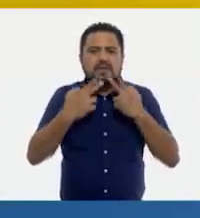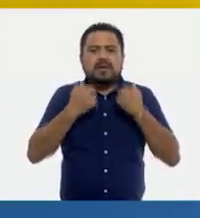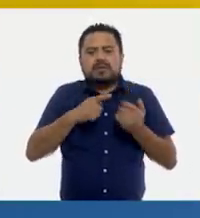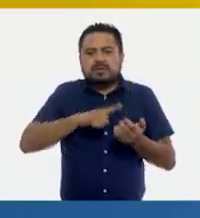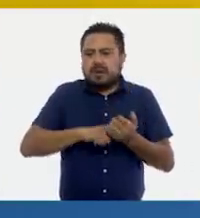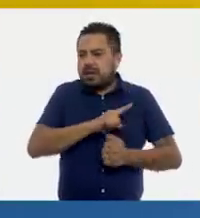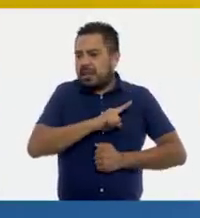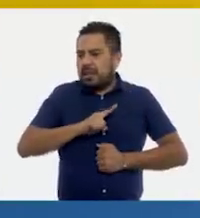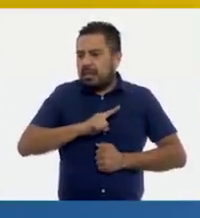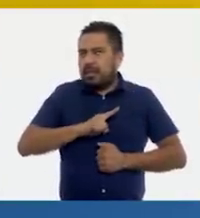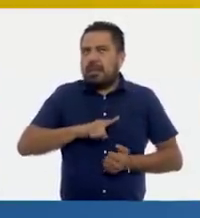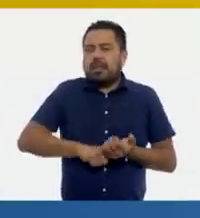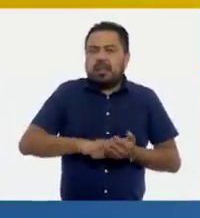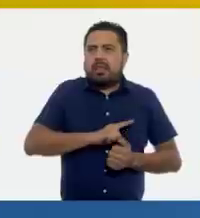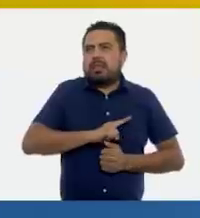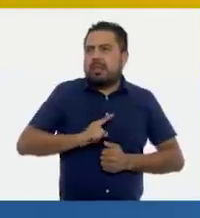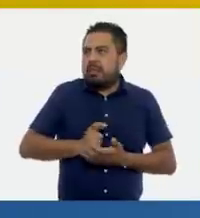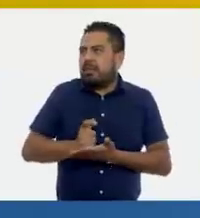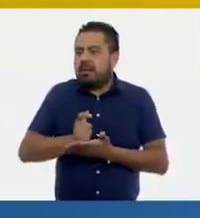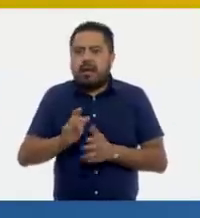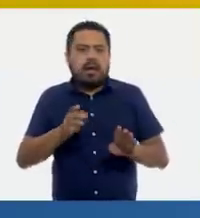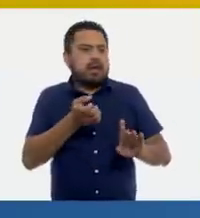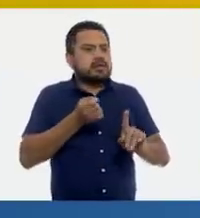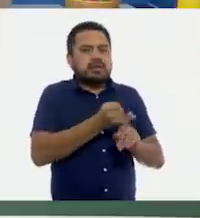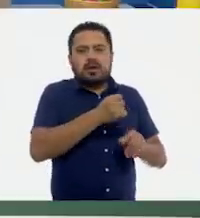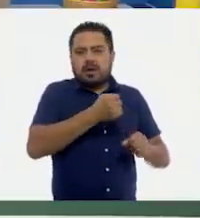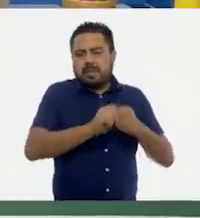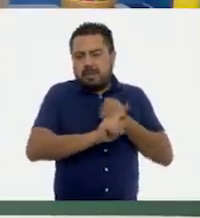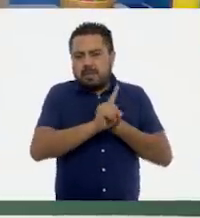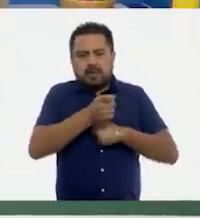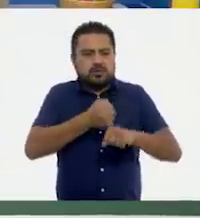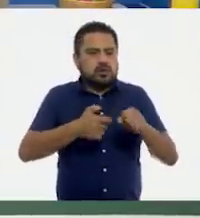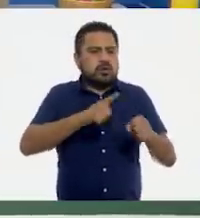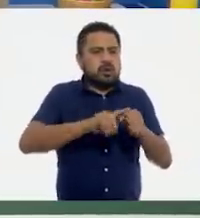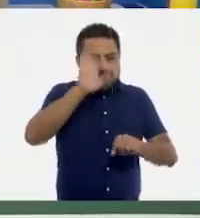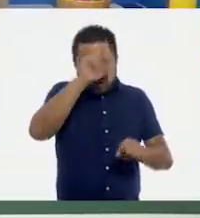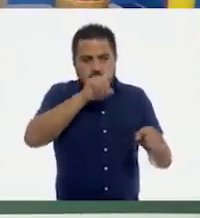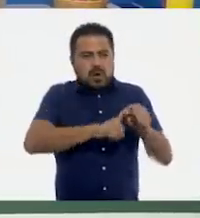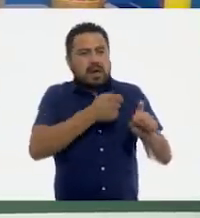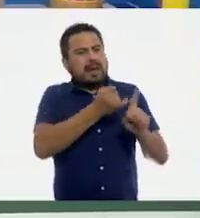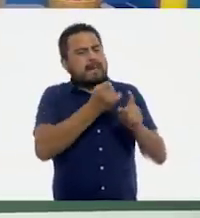del endeudamiento externo, así como los problemas sociales y culturales.